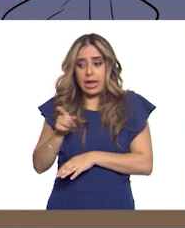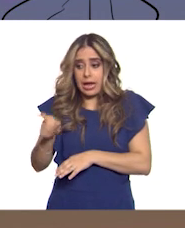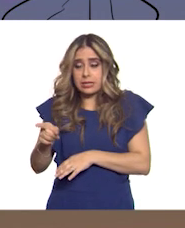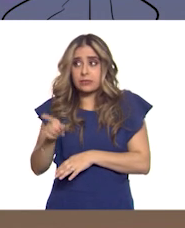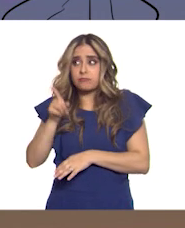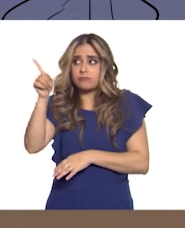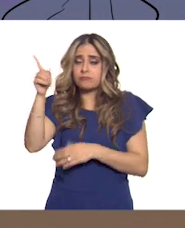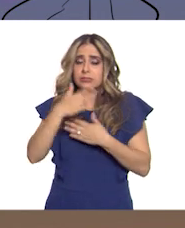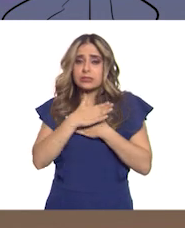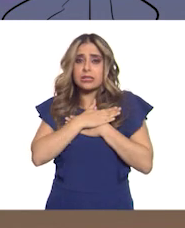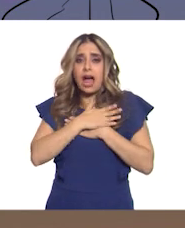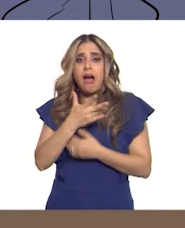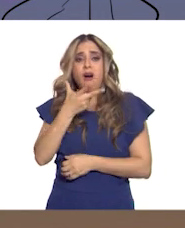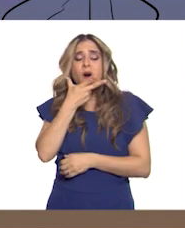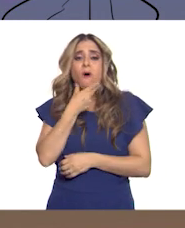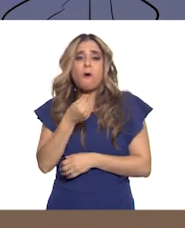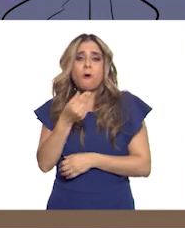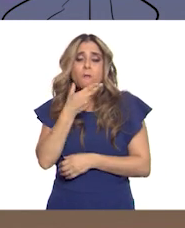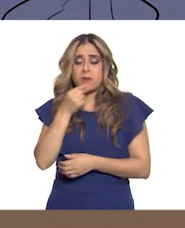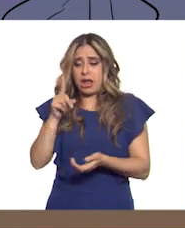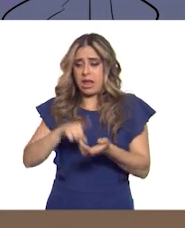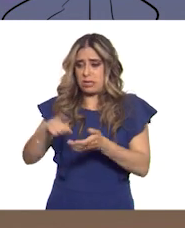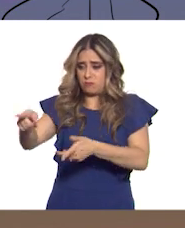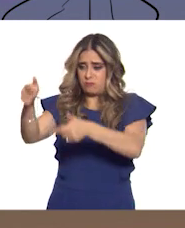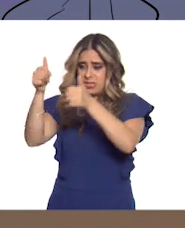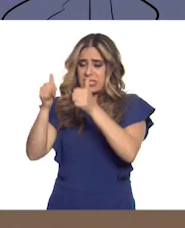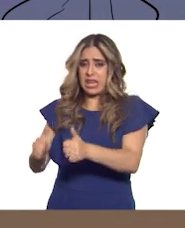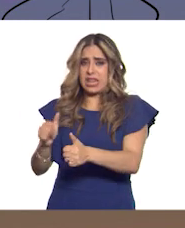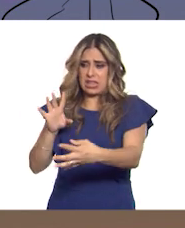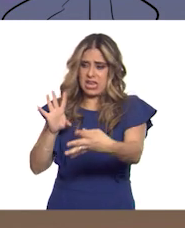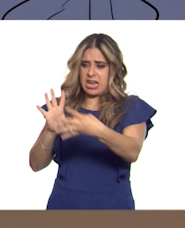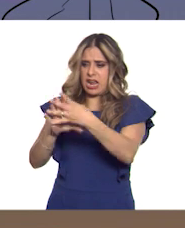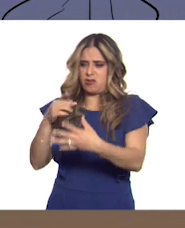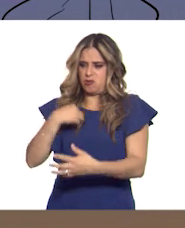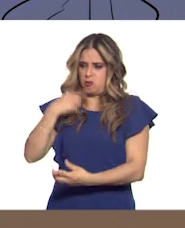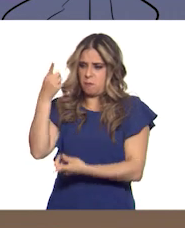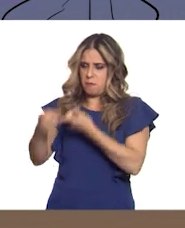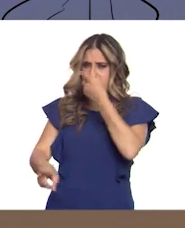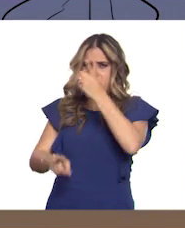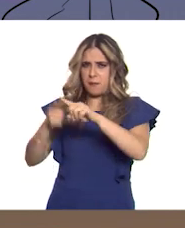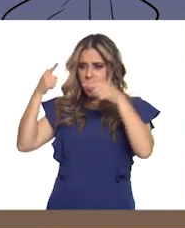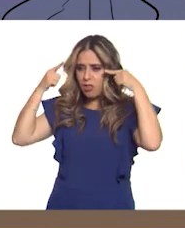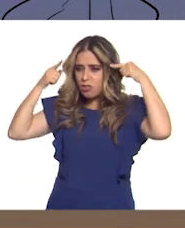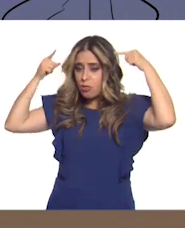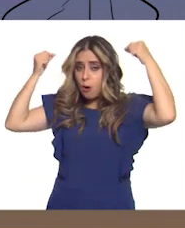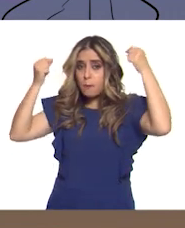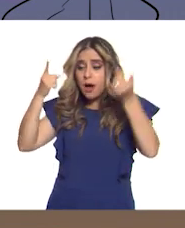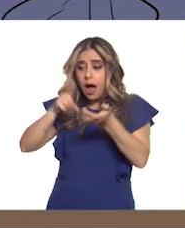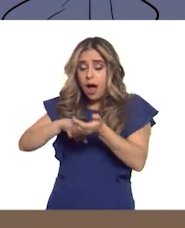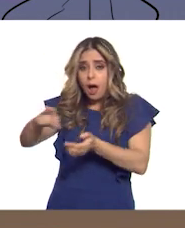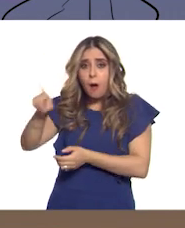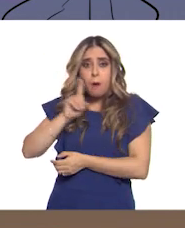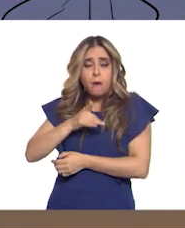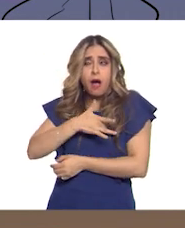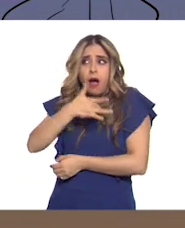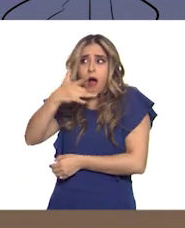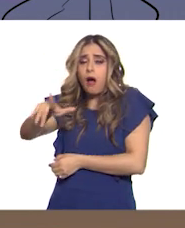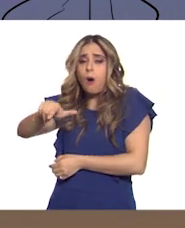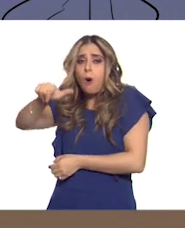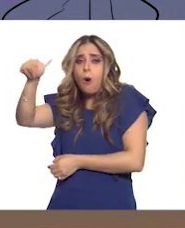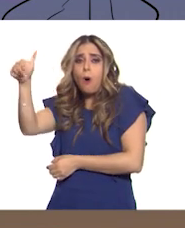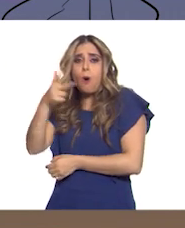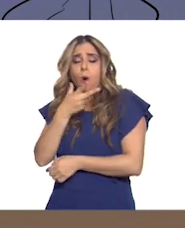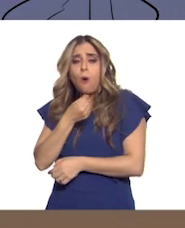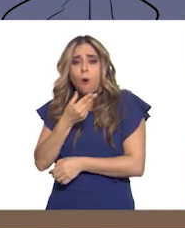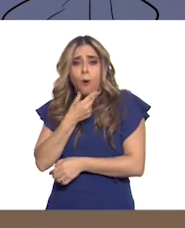amaba a un hombre y desde su prisión le enviaba sus suspiros. Estos pasaban los poros de la corteza terrestre y